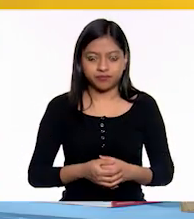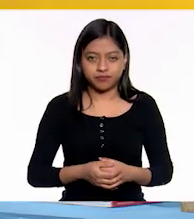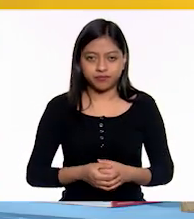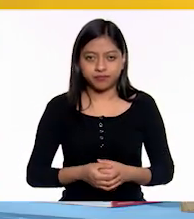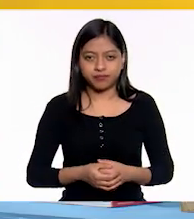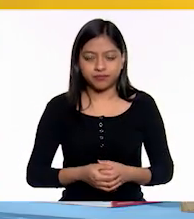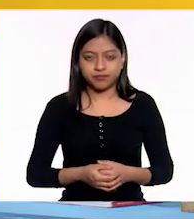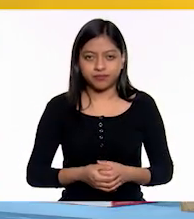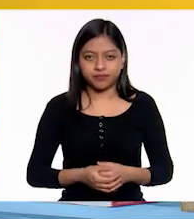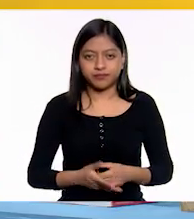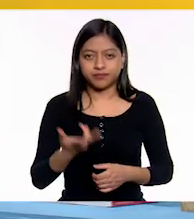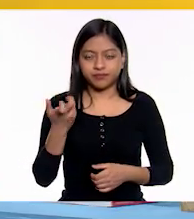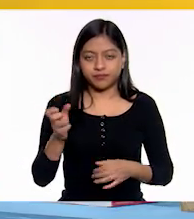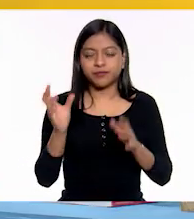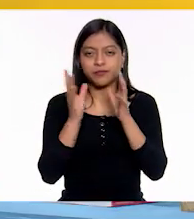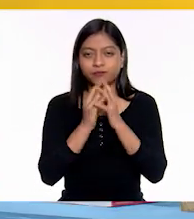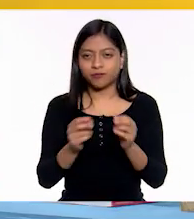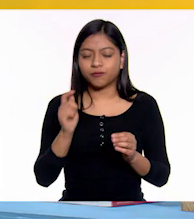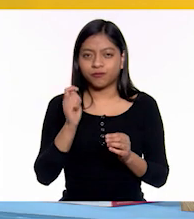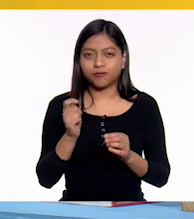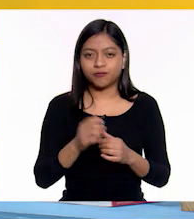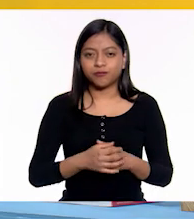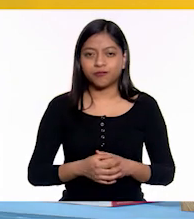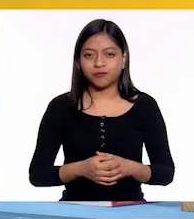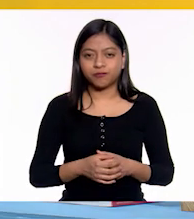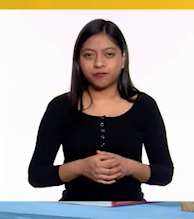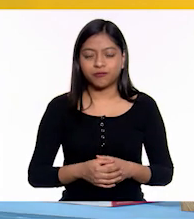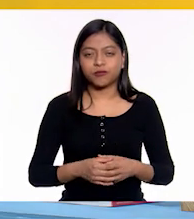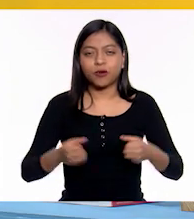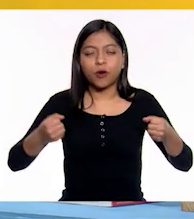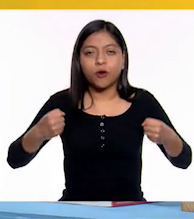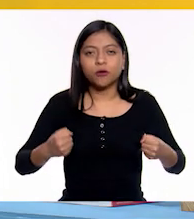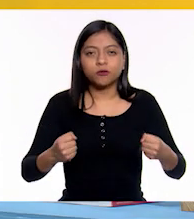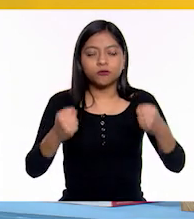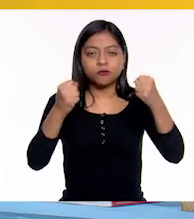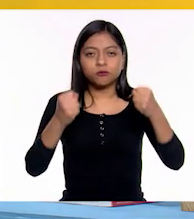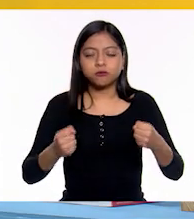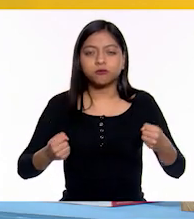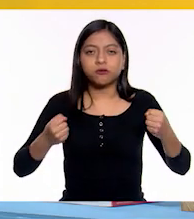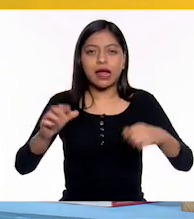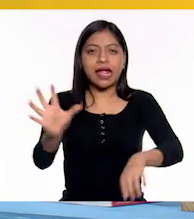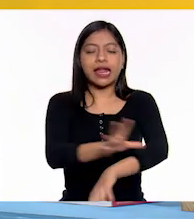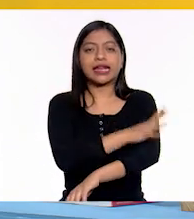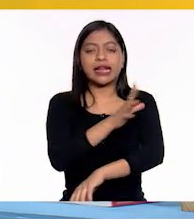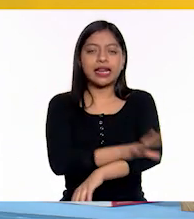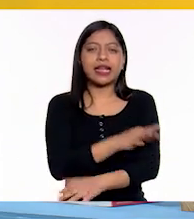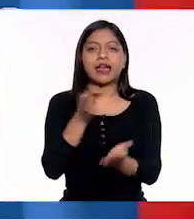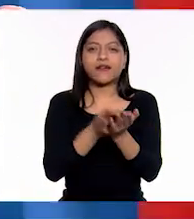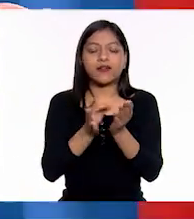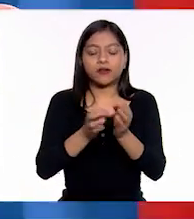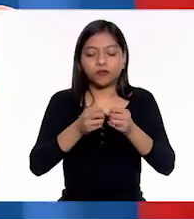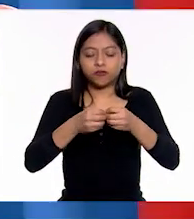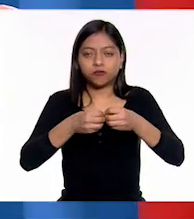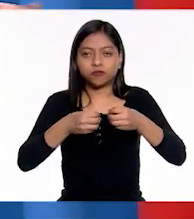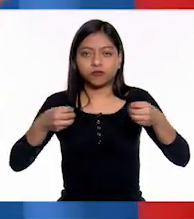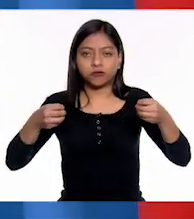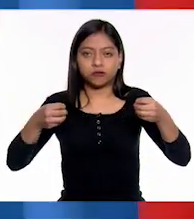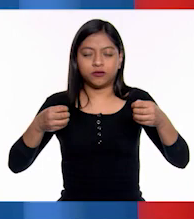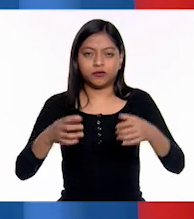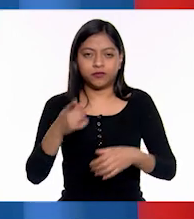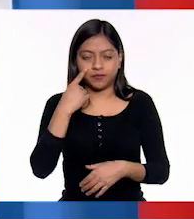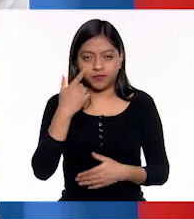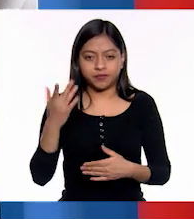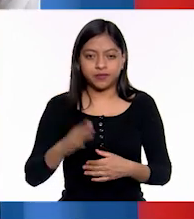Entonces, esa sería la solución, o sea, hacer un columpio electromagnético. ¿Y eso funcionará? Pues, hagamos la prueba.